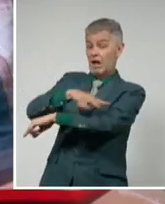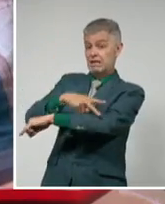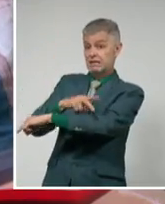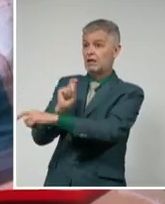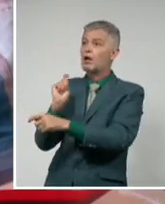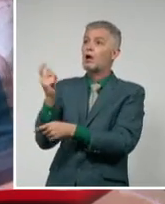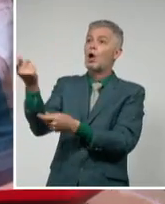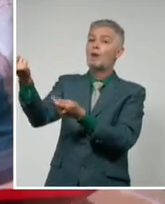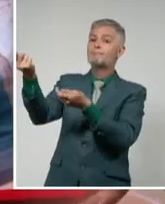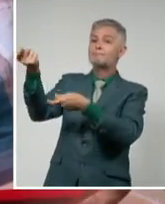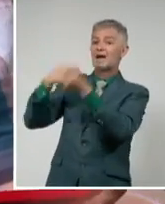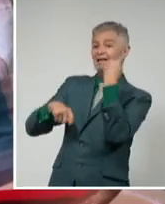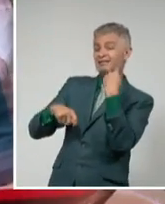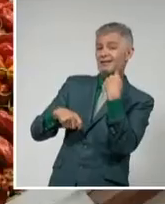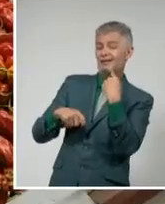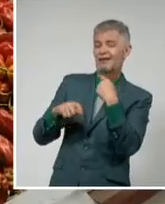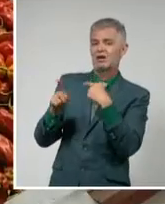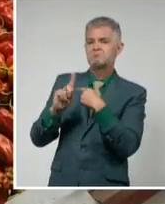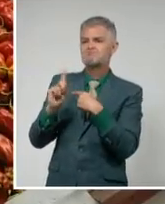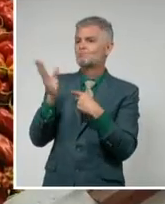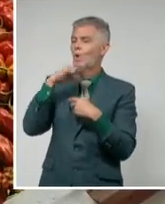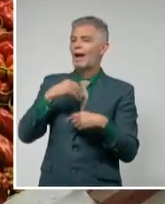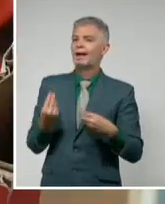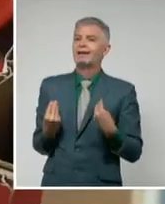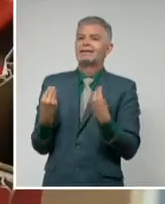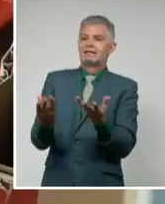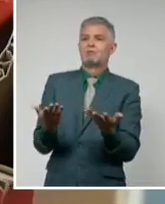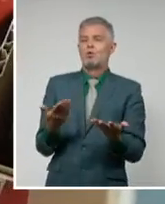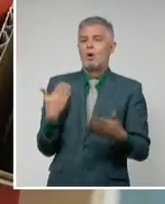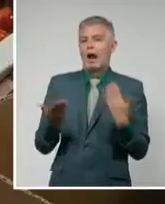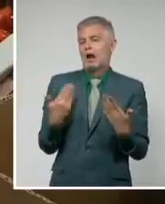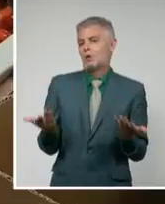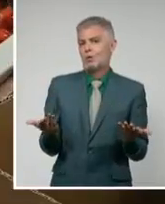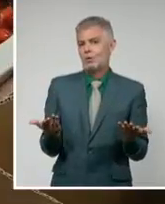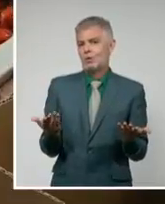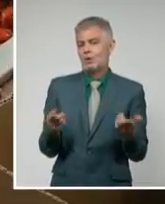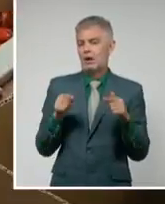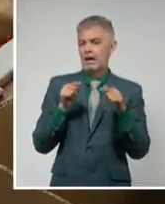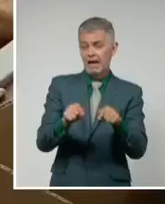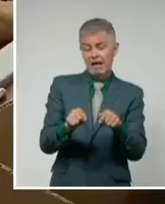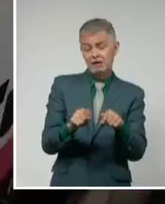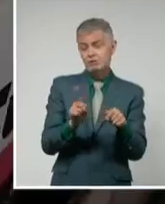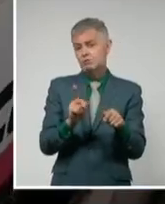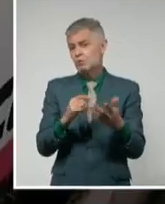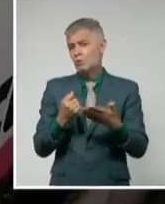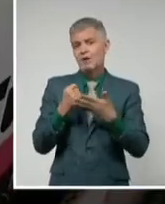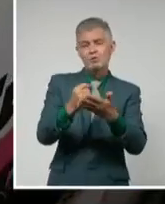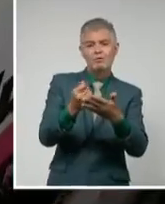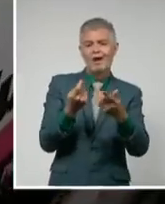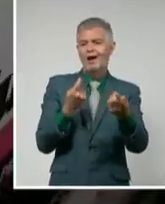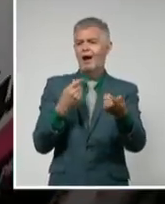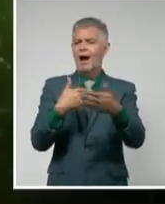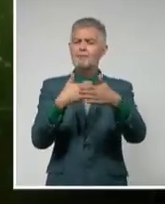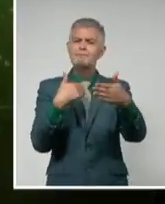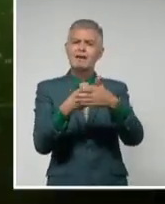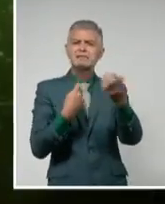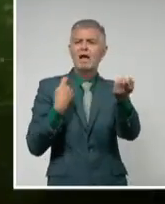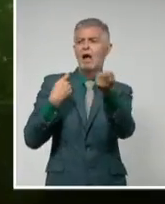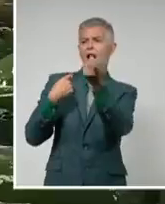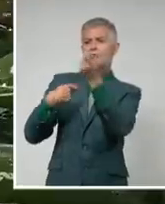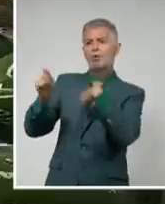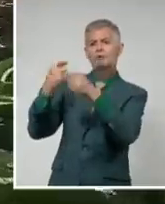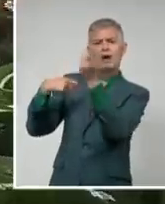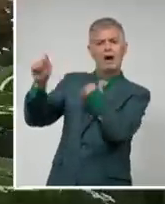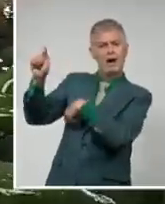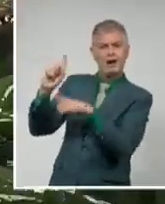quita, desde el punto de vista no tiene estímulo. Es de hecho un desestímulo para las entidades exportadoras la existencia de una tasa de